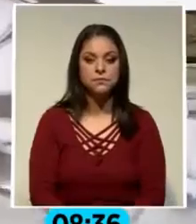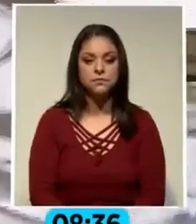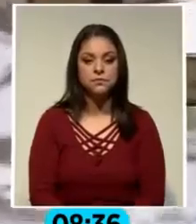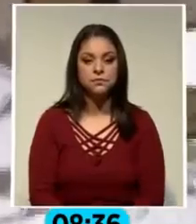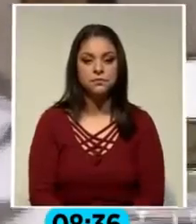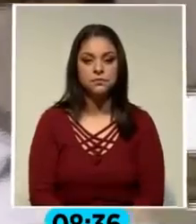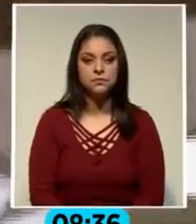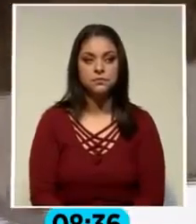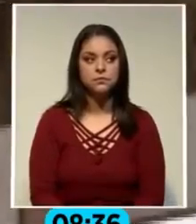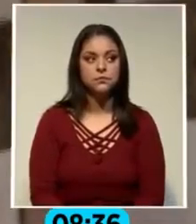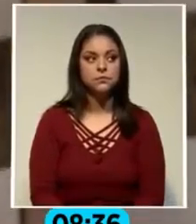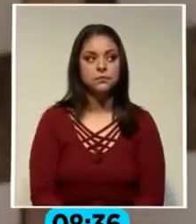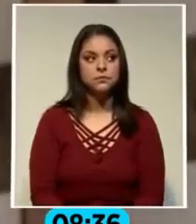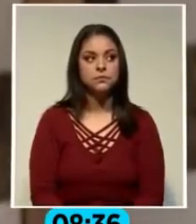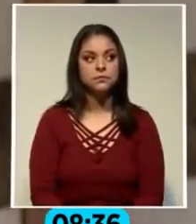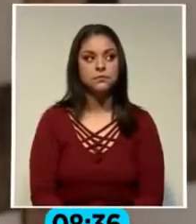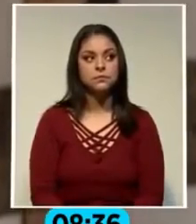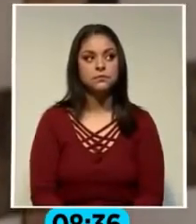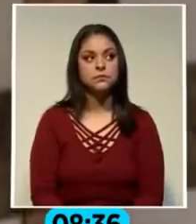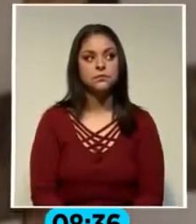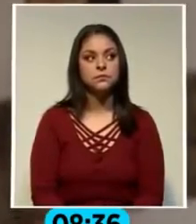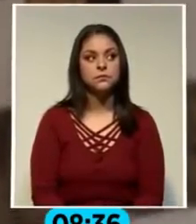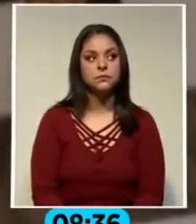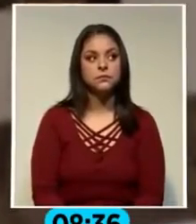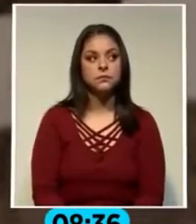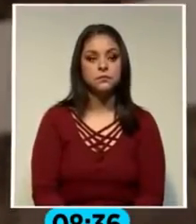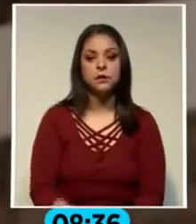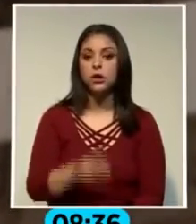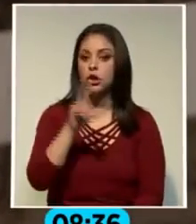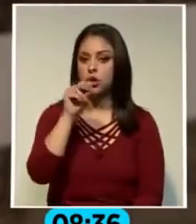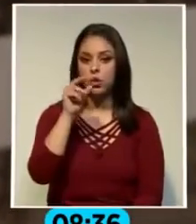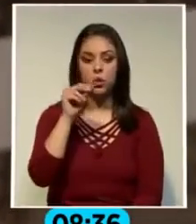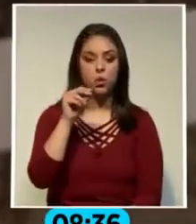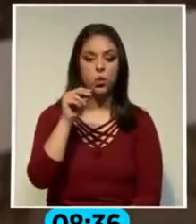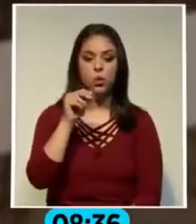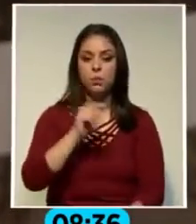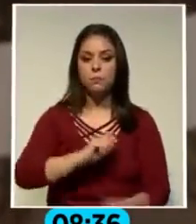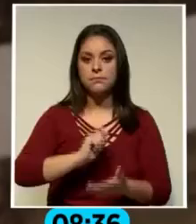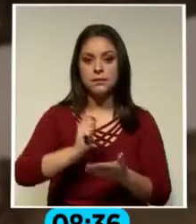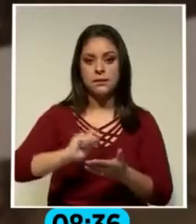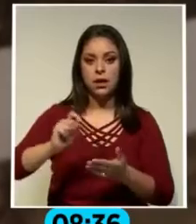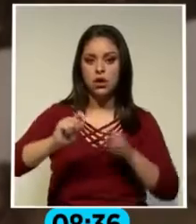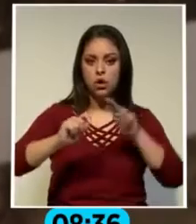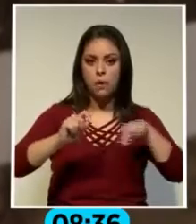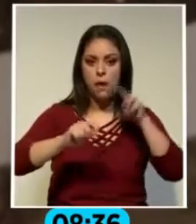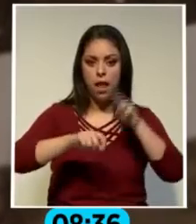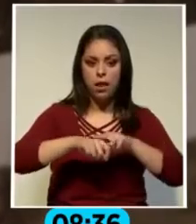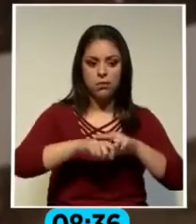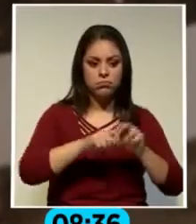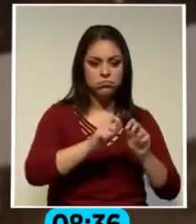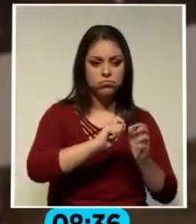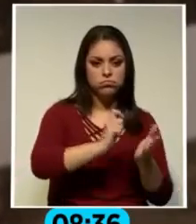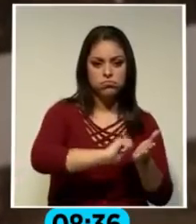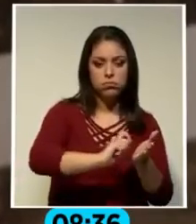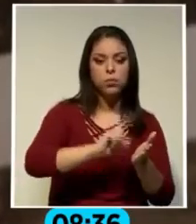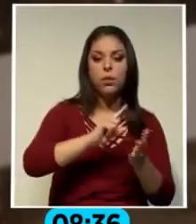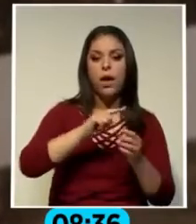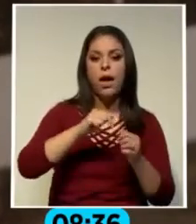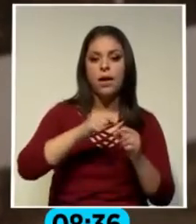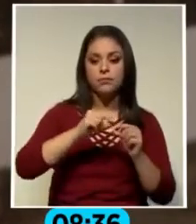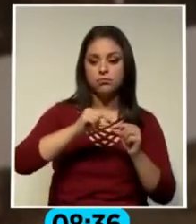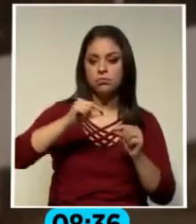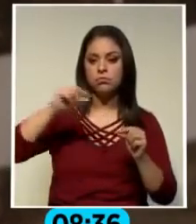en la parte de atrás del pincel, ¿verdad? No por donde usualmente lo solemos utilizar, sino por la parte de atrás, vamos a